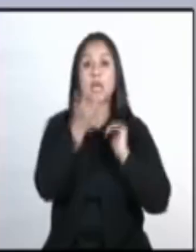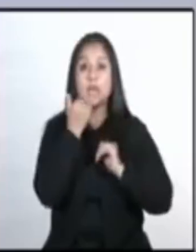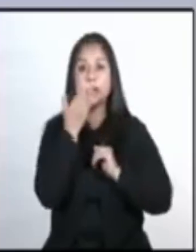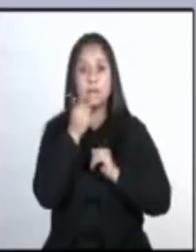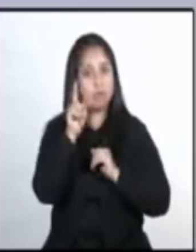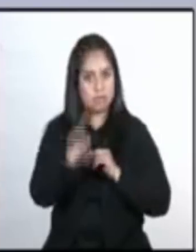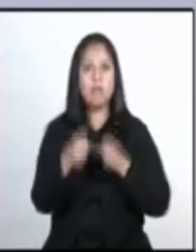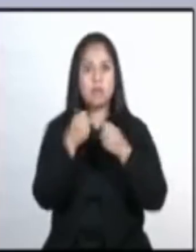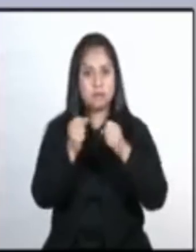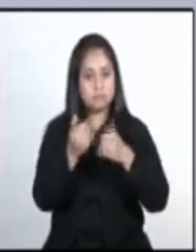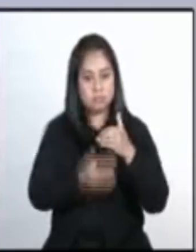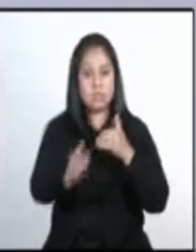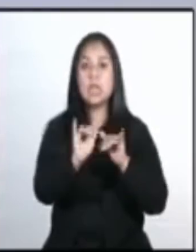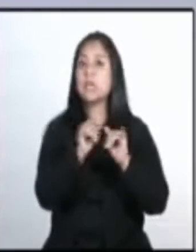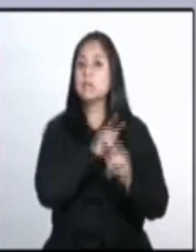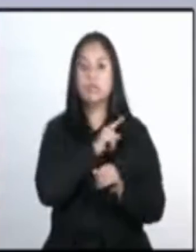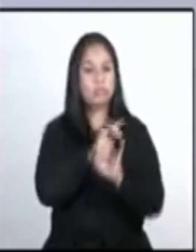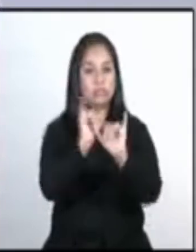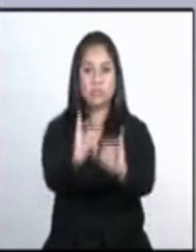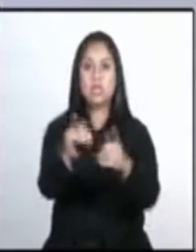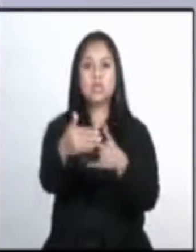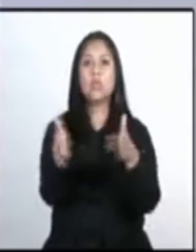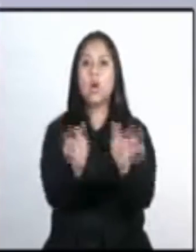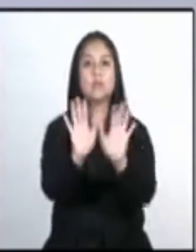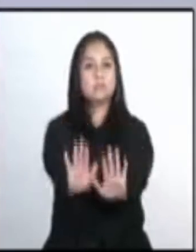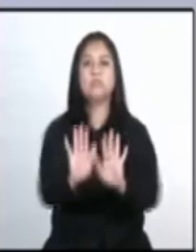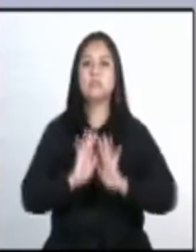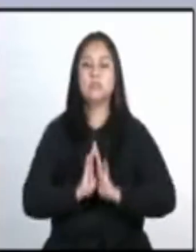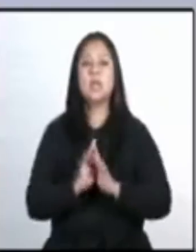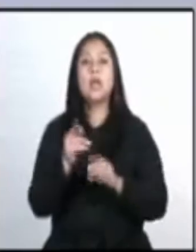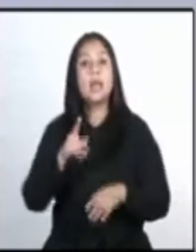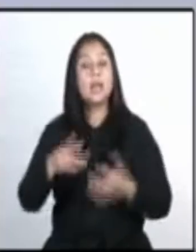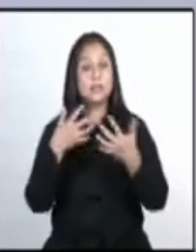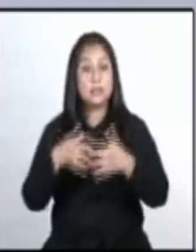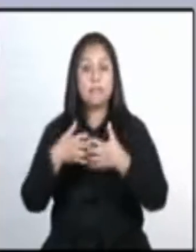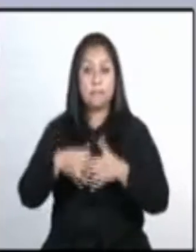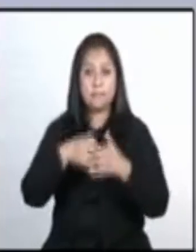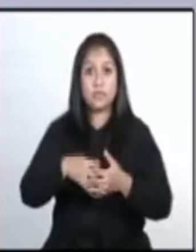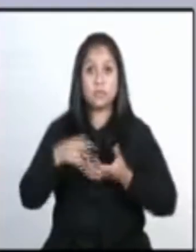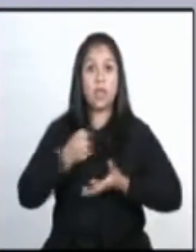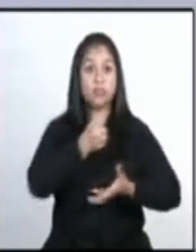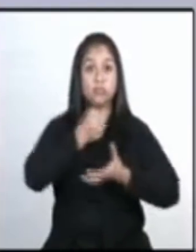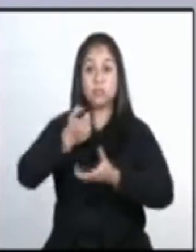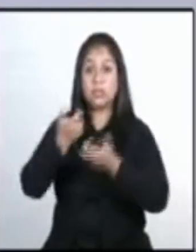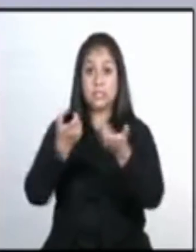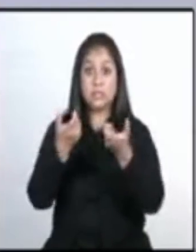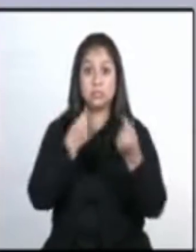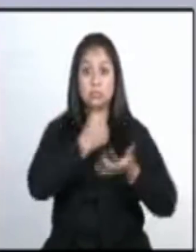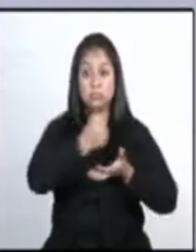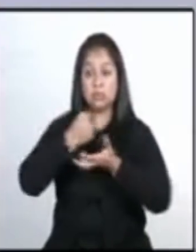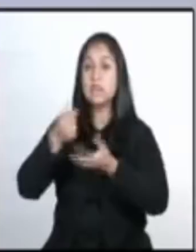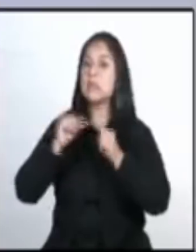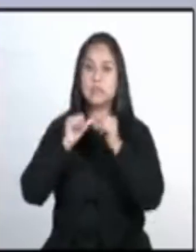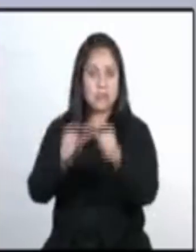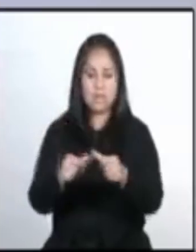deberán hacerlo en la habitación de sus huéspedes. Las empresas de seguridad y transporte de valores continuarán, al igual que